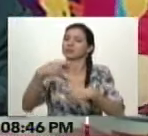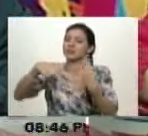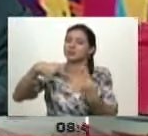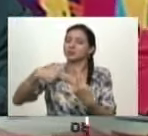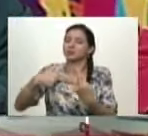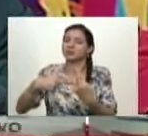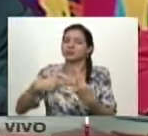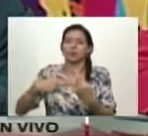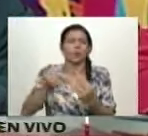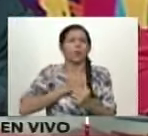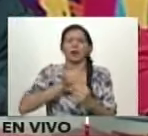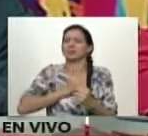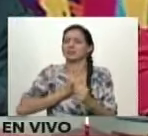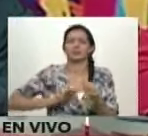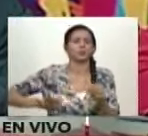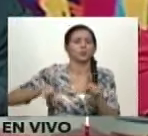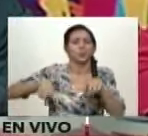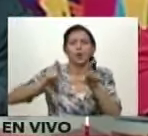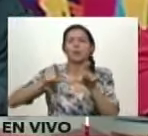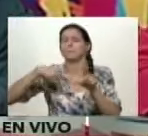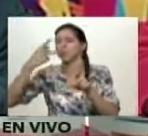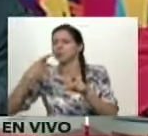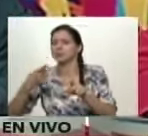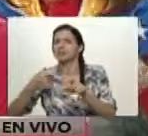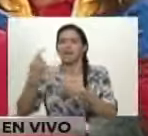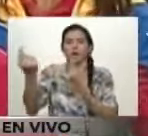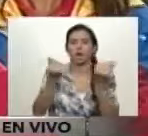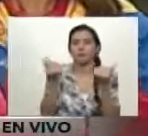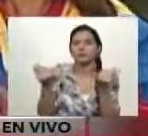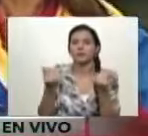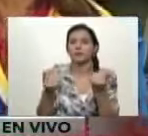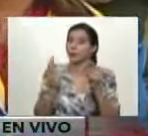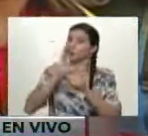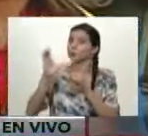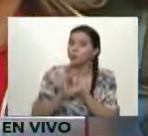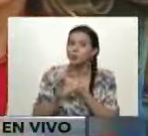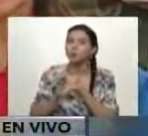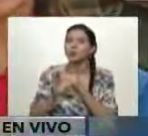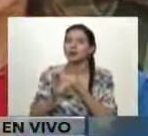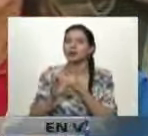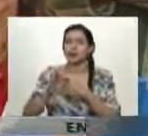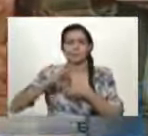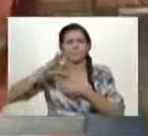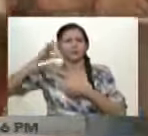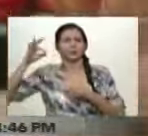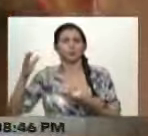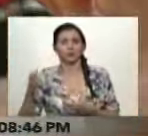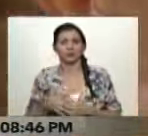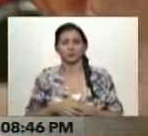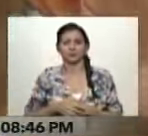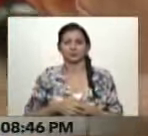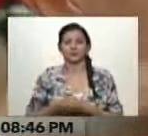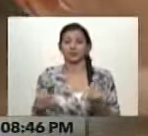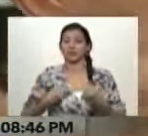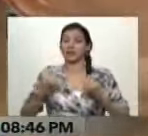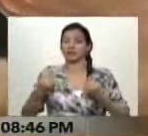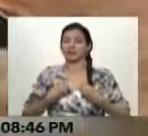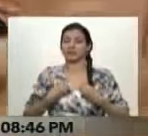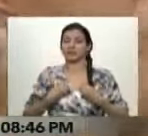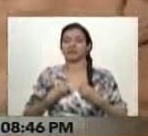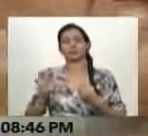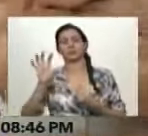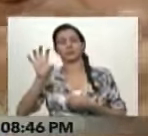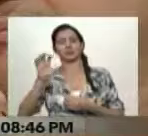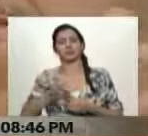todos los campos. De la política, de la economía, de la cultura, de la espiritualidad y de la vida de nuestro